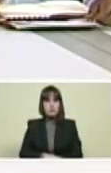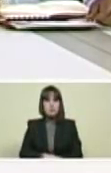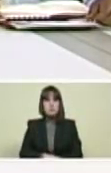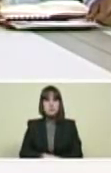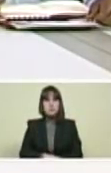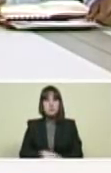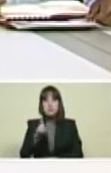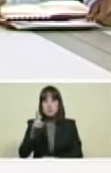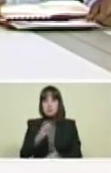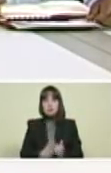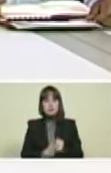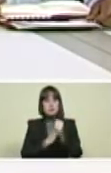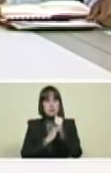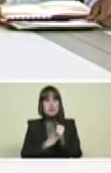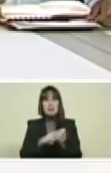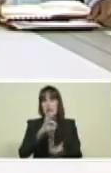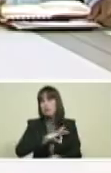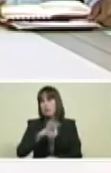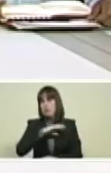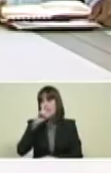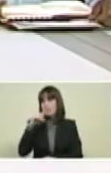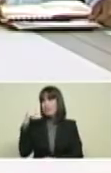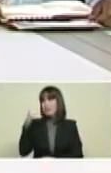Has sido líder social toda la vida.